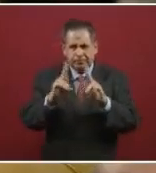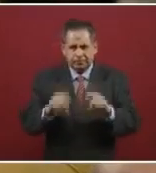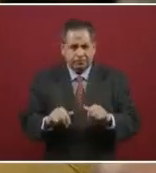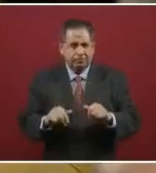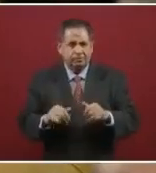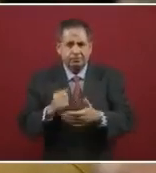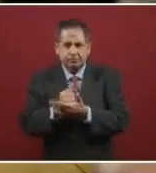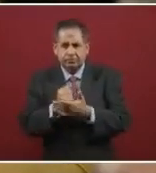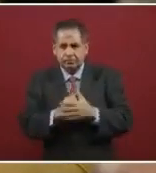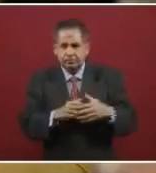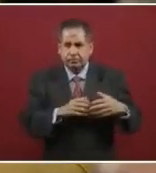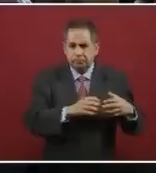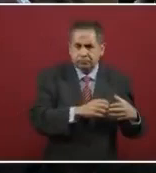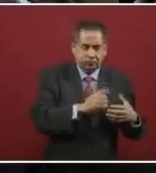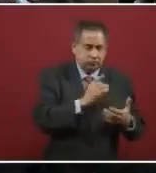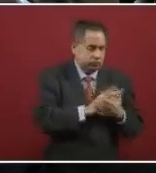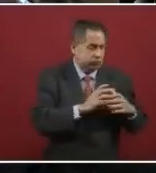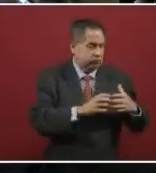conservadores?